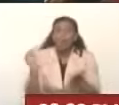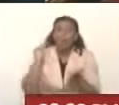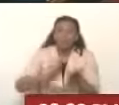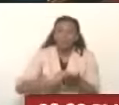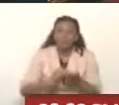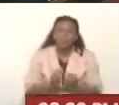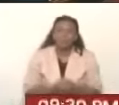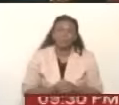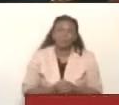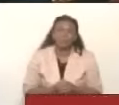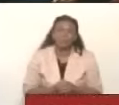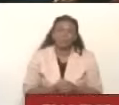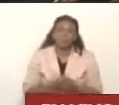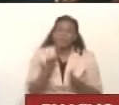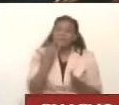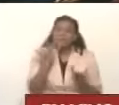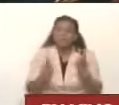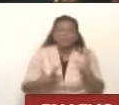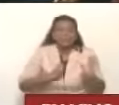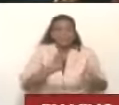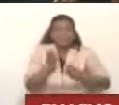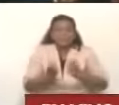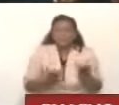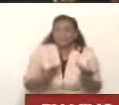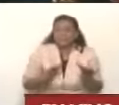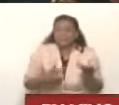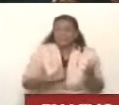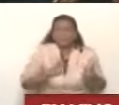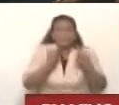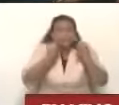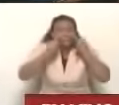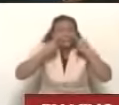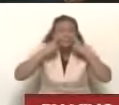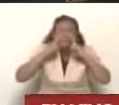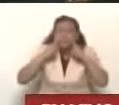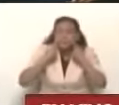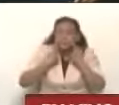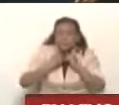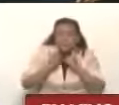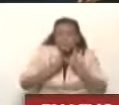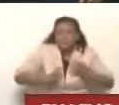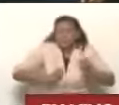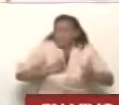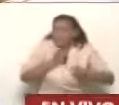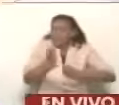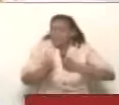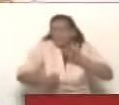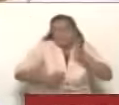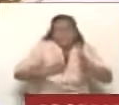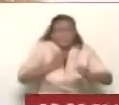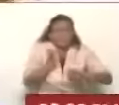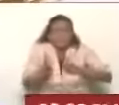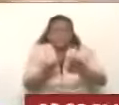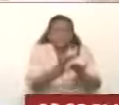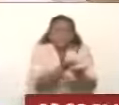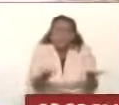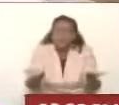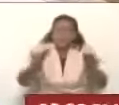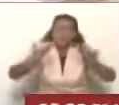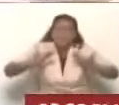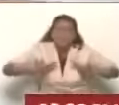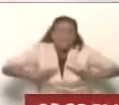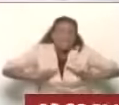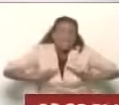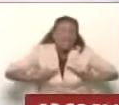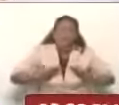nuevamente. Estoy sin nada, sin palabras, presidente. Y con esto usted nos da